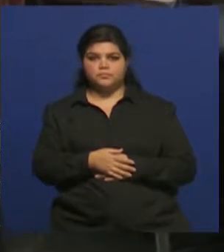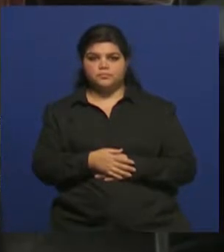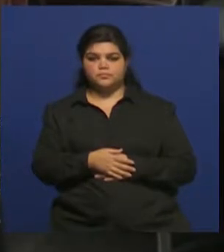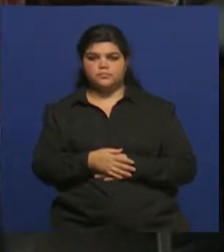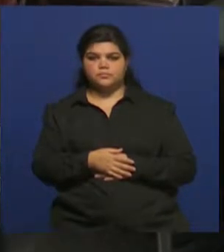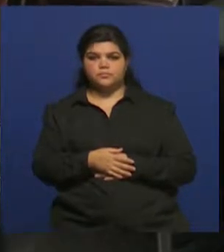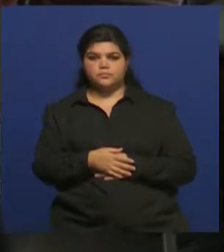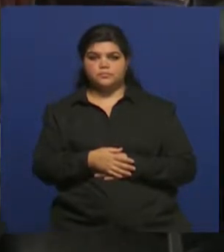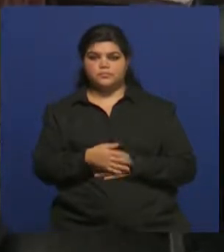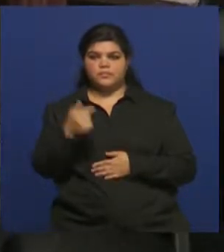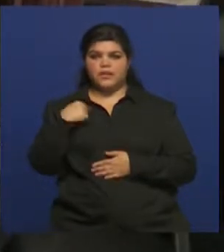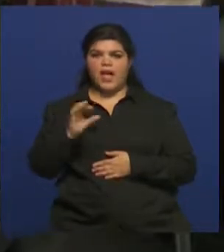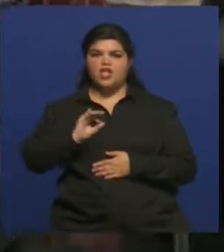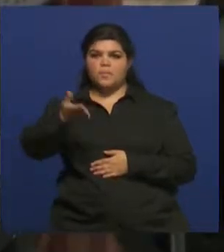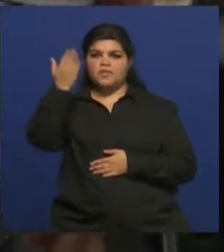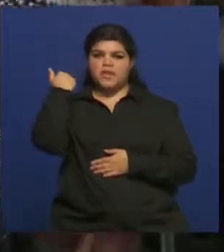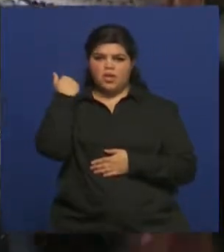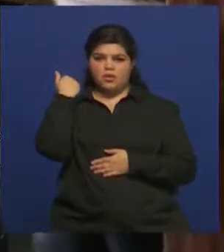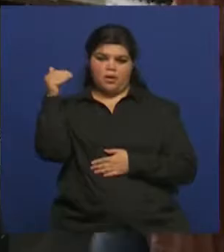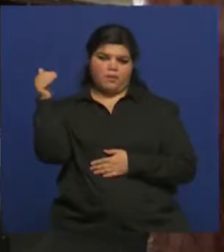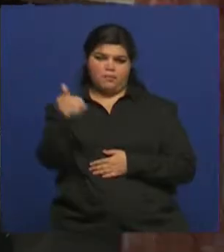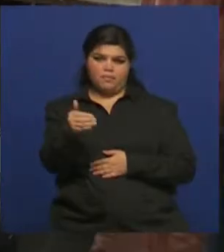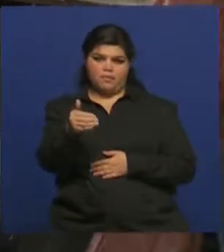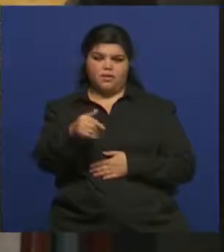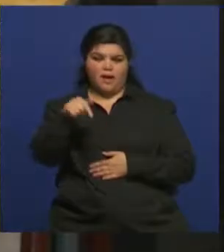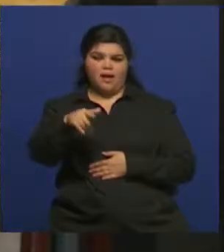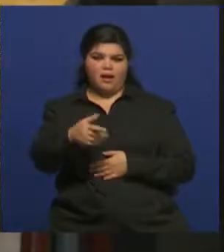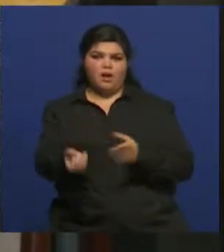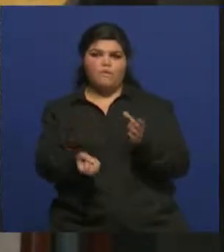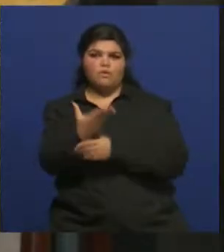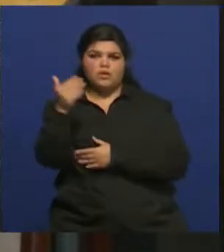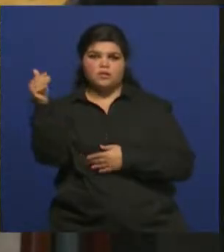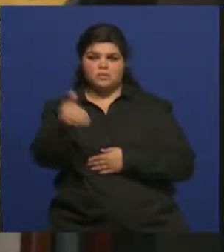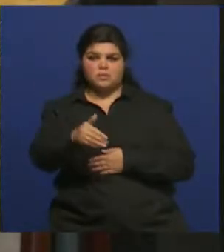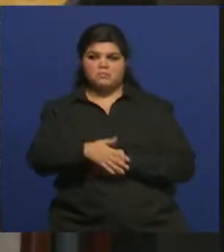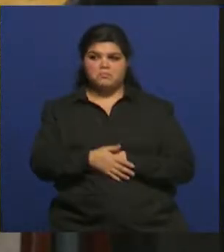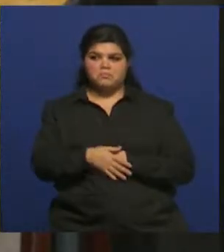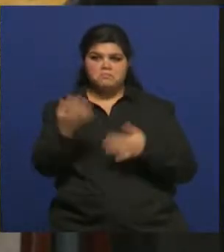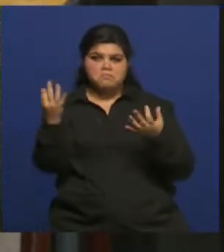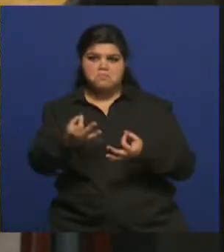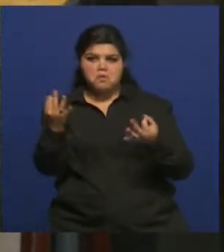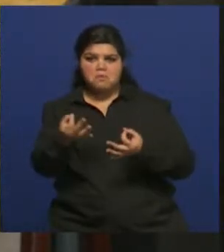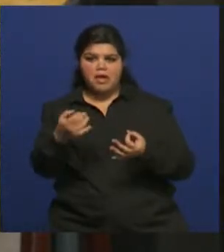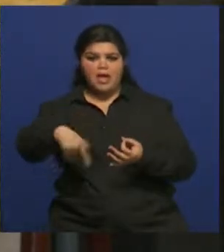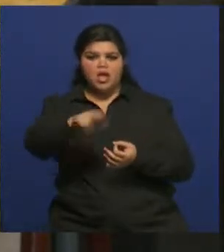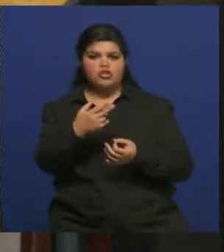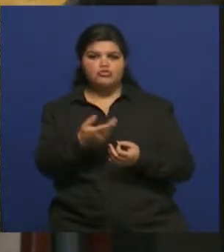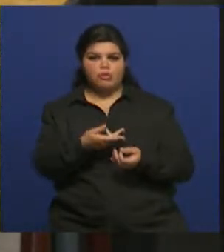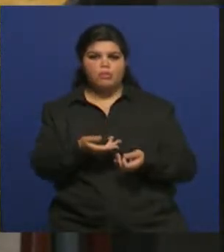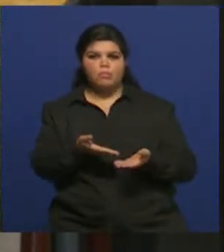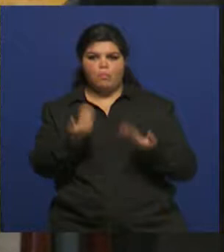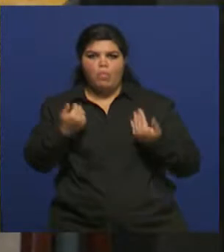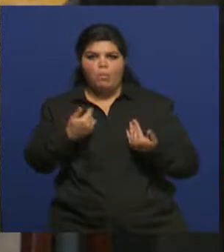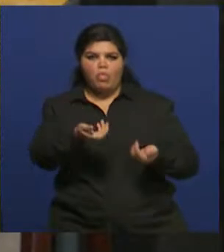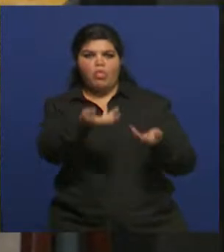Y vengo del año pasado, principio del año pasado, vengo de esta fundación. Y la verdad que bien, porque te dan oportunidades que en